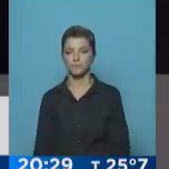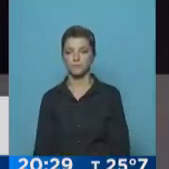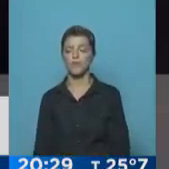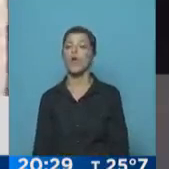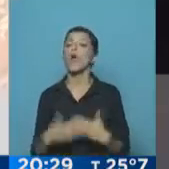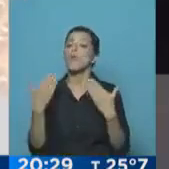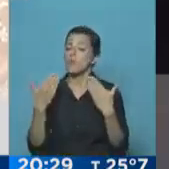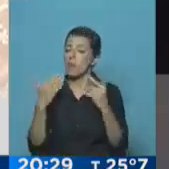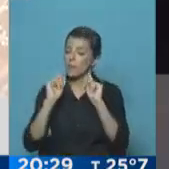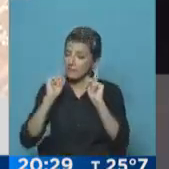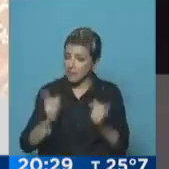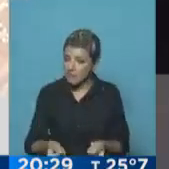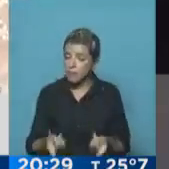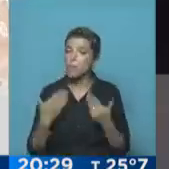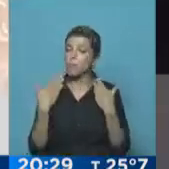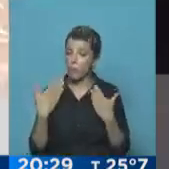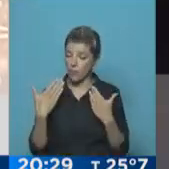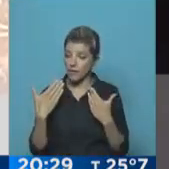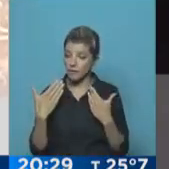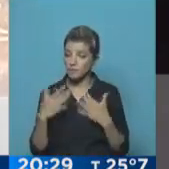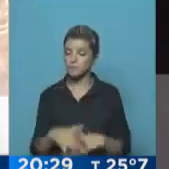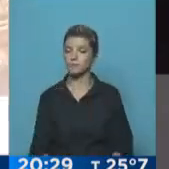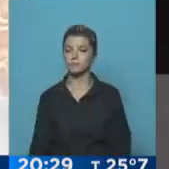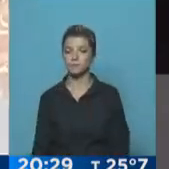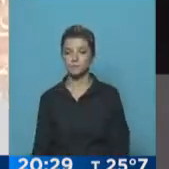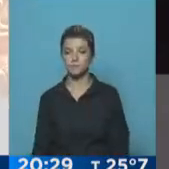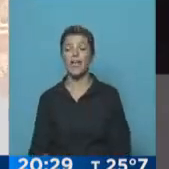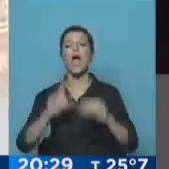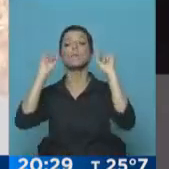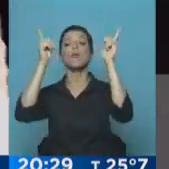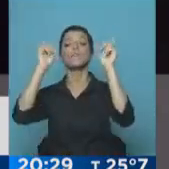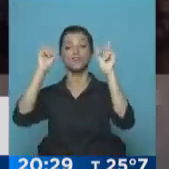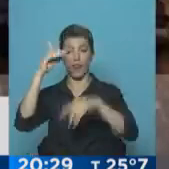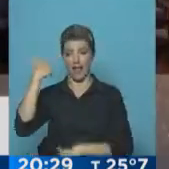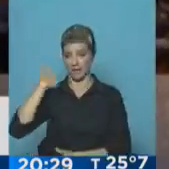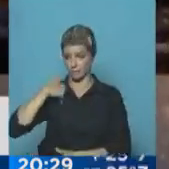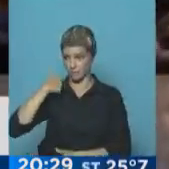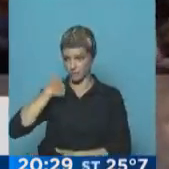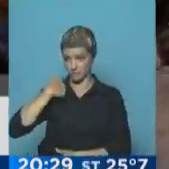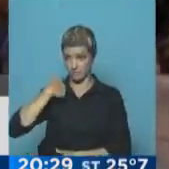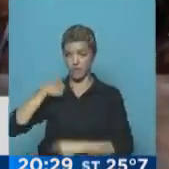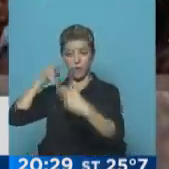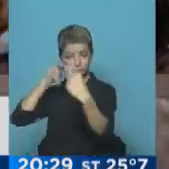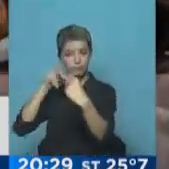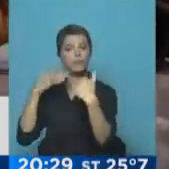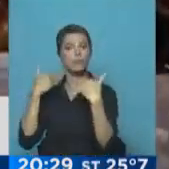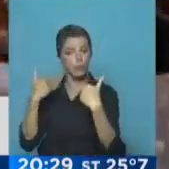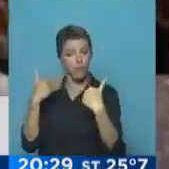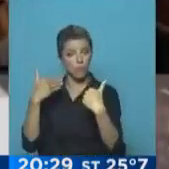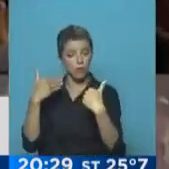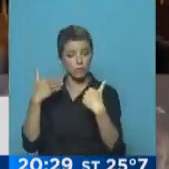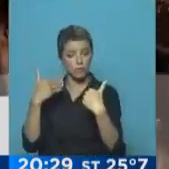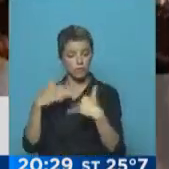Podemos mirar a los ojos de los docentes argentinos para